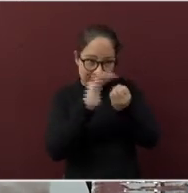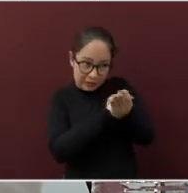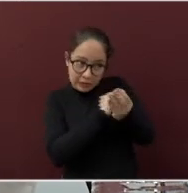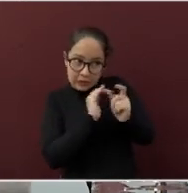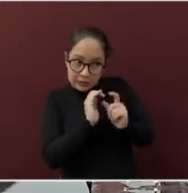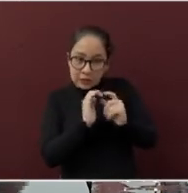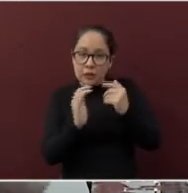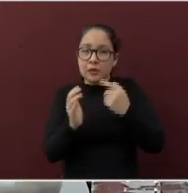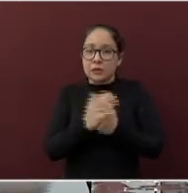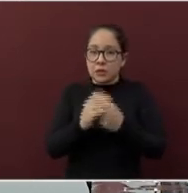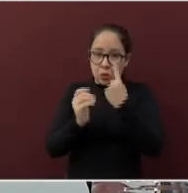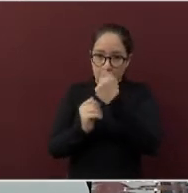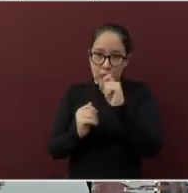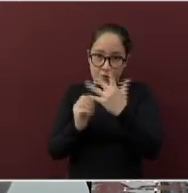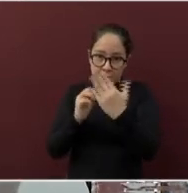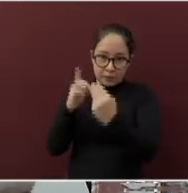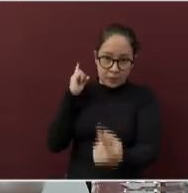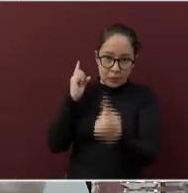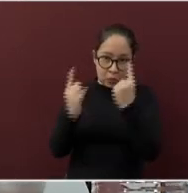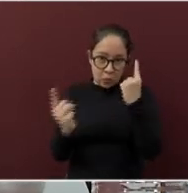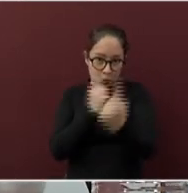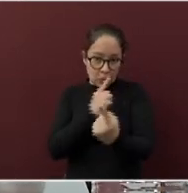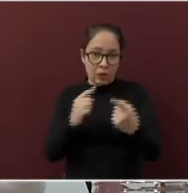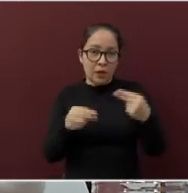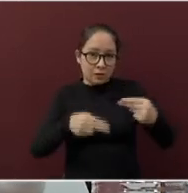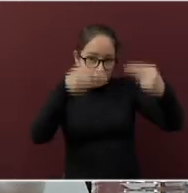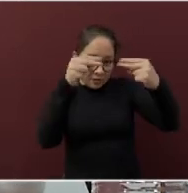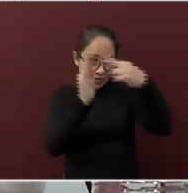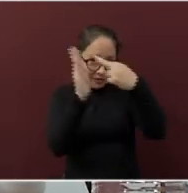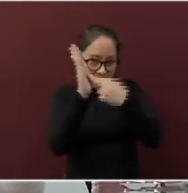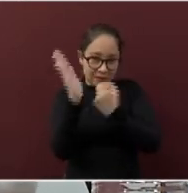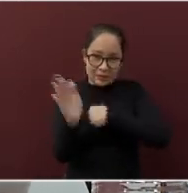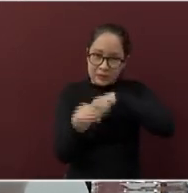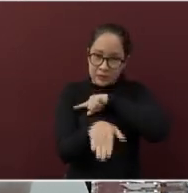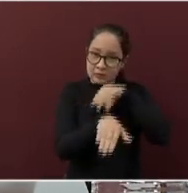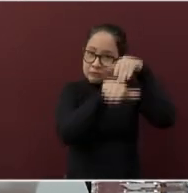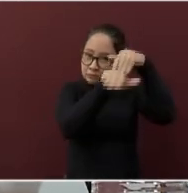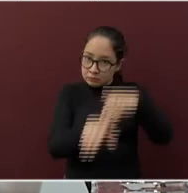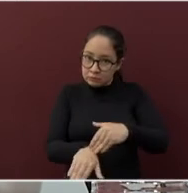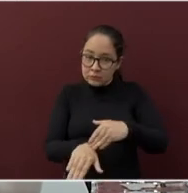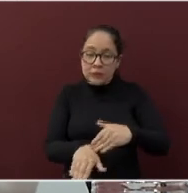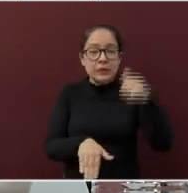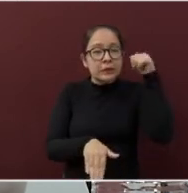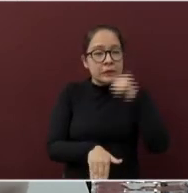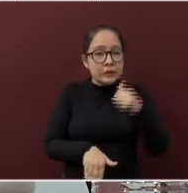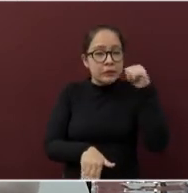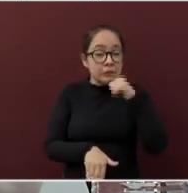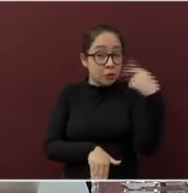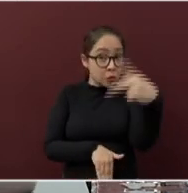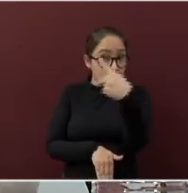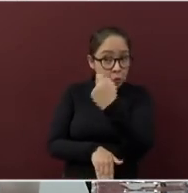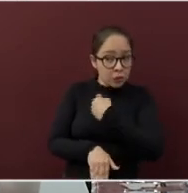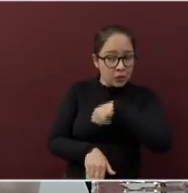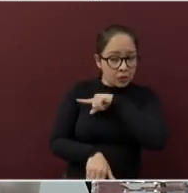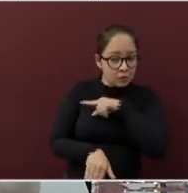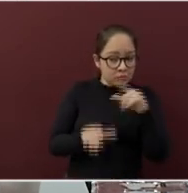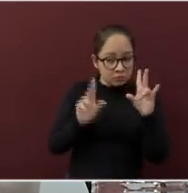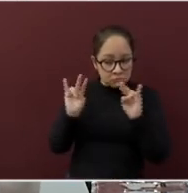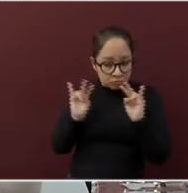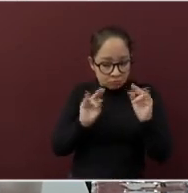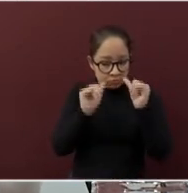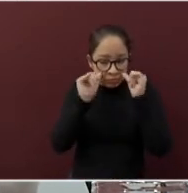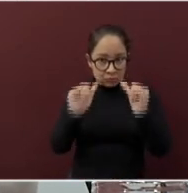los protocolos sanitarios en los comercios y estar atentos a su estado de salud